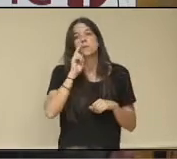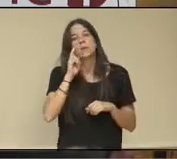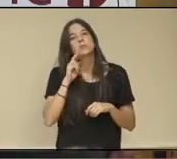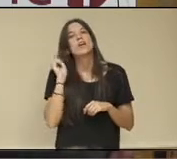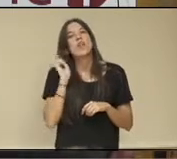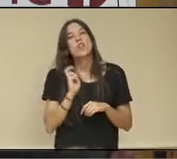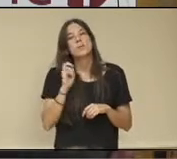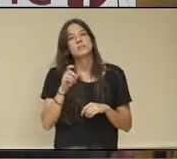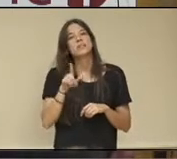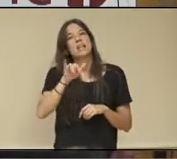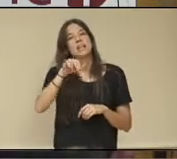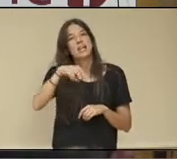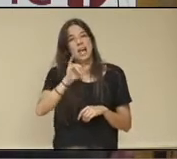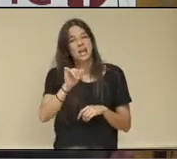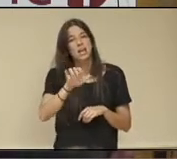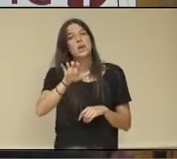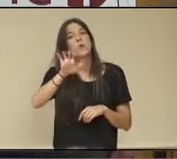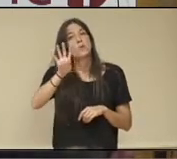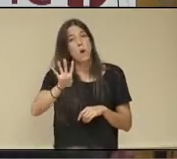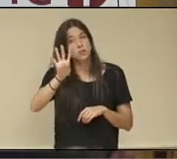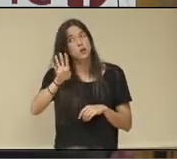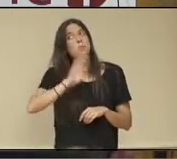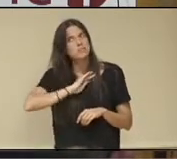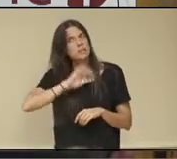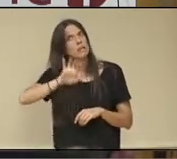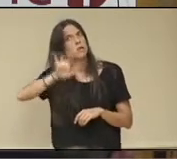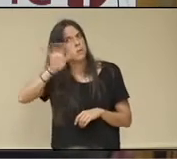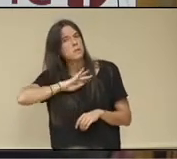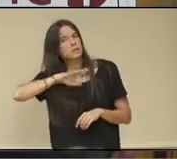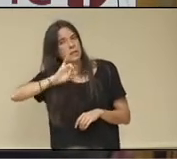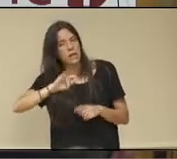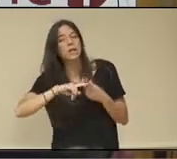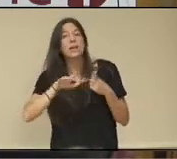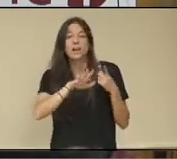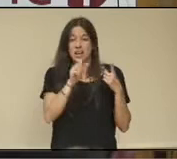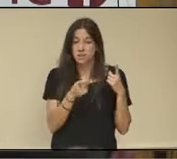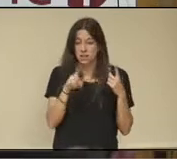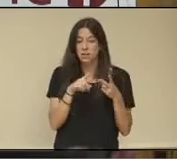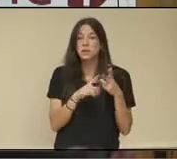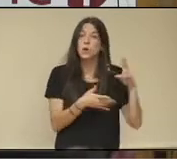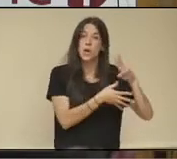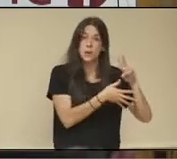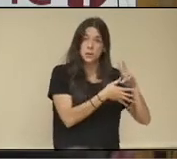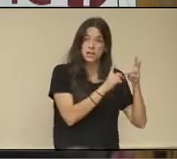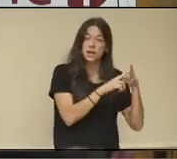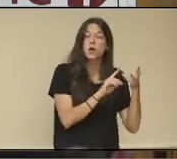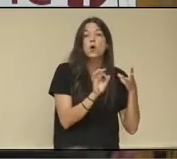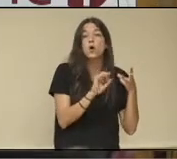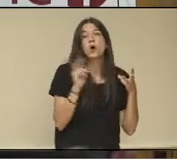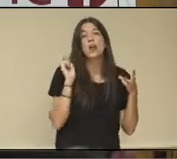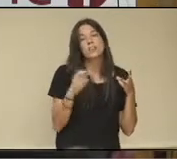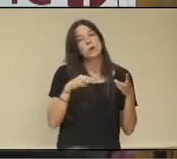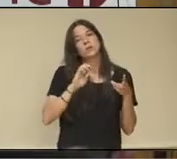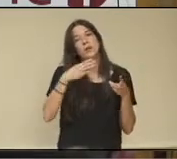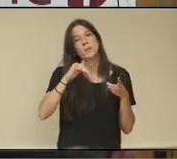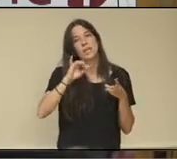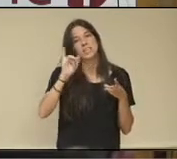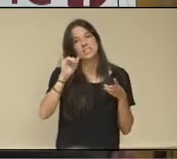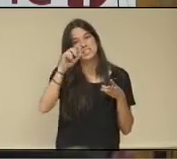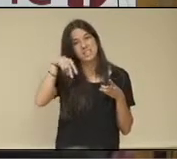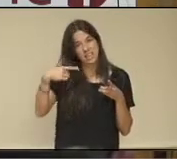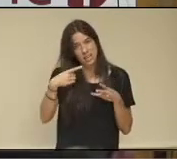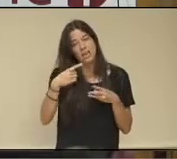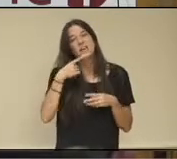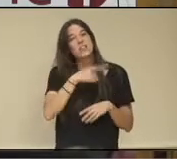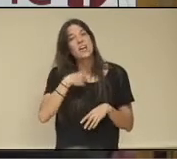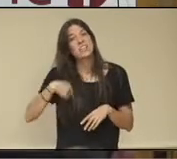muy frecuentes en Europa, en África, que sería el rojo, o en América, o la cepa Beijing de China, el linaje 2,